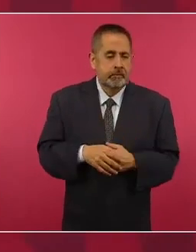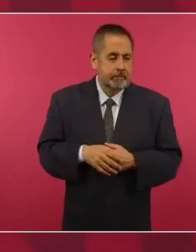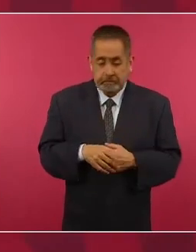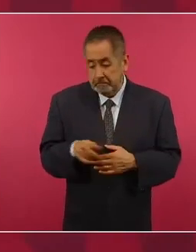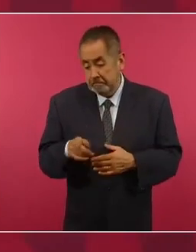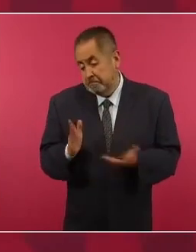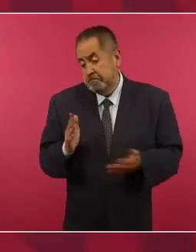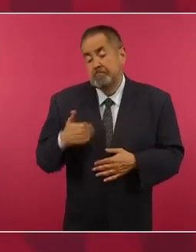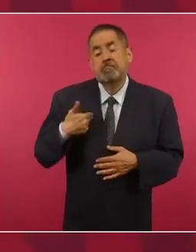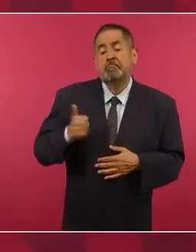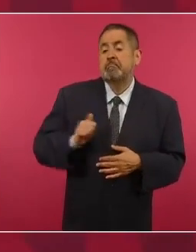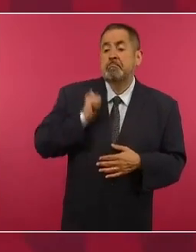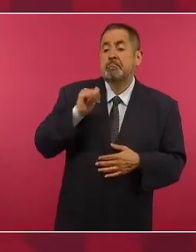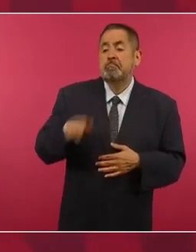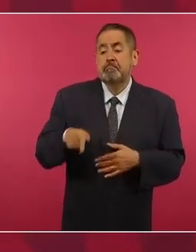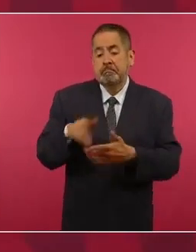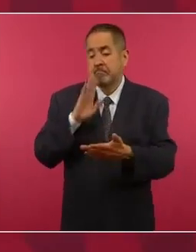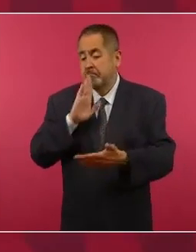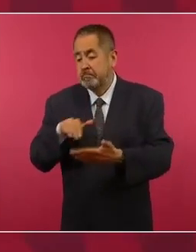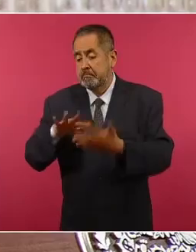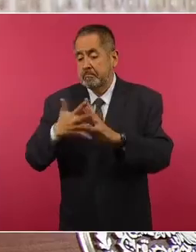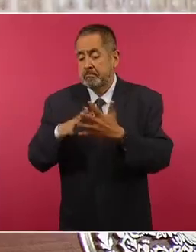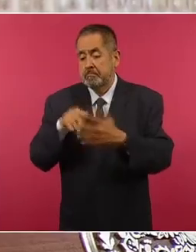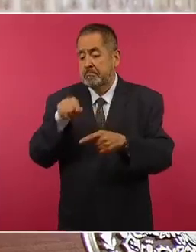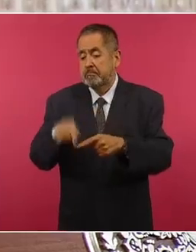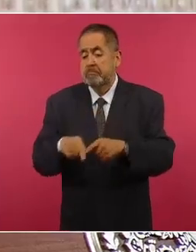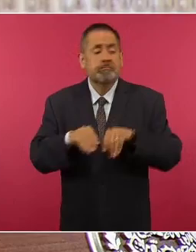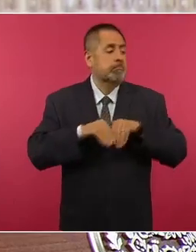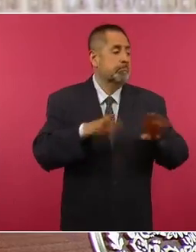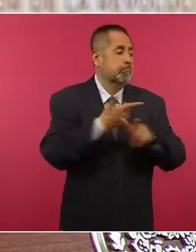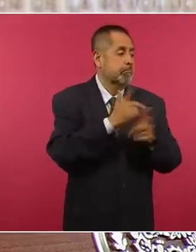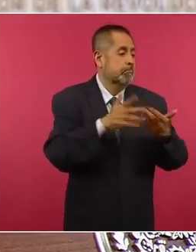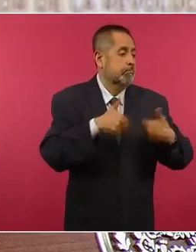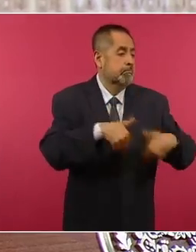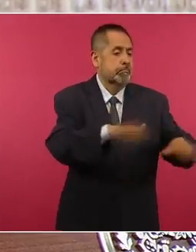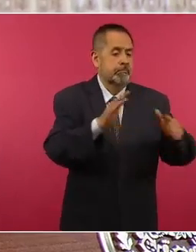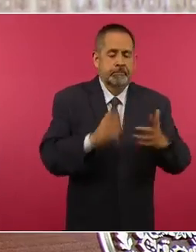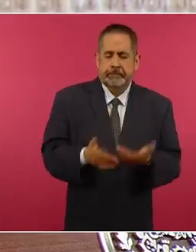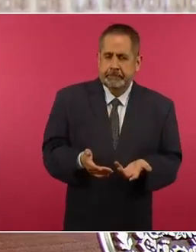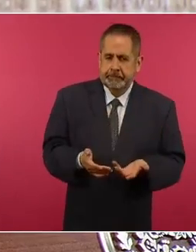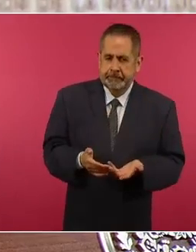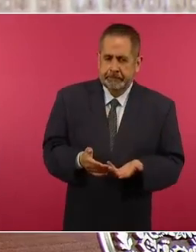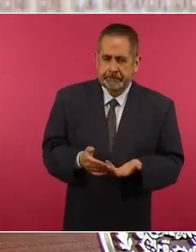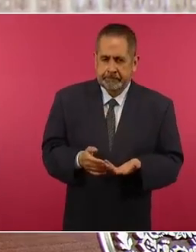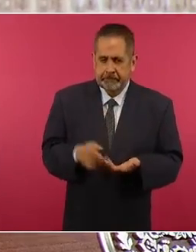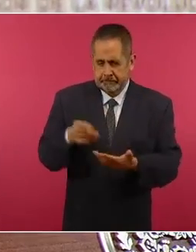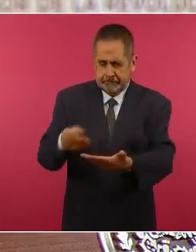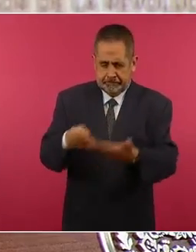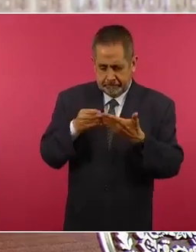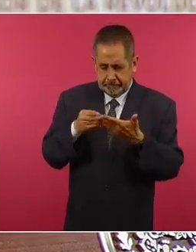aprovechó de que no venía bien